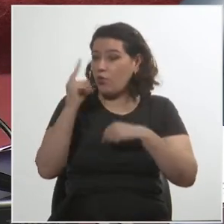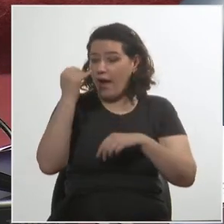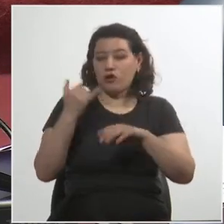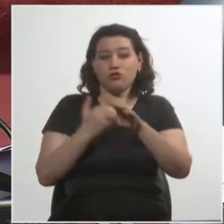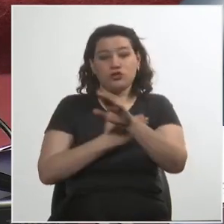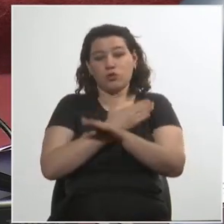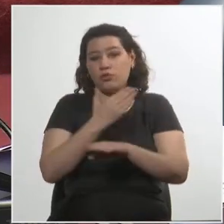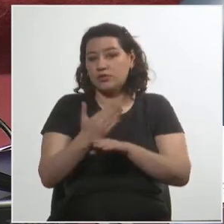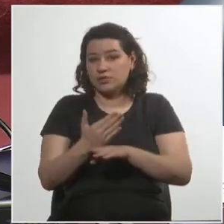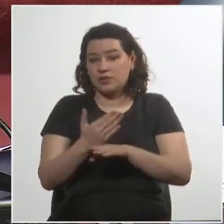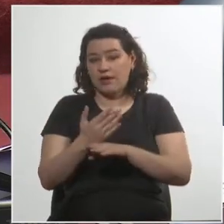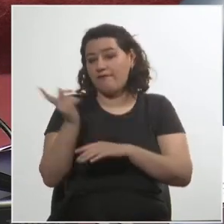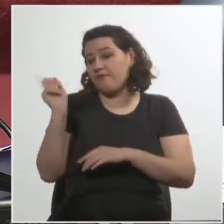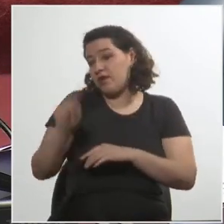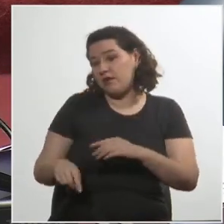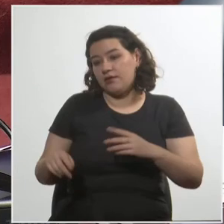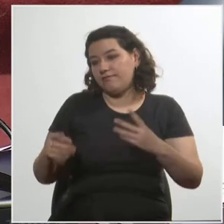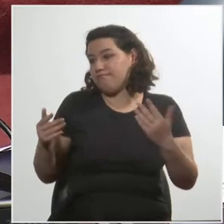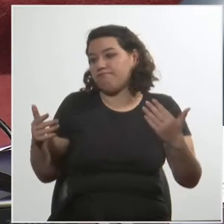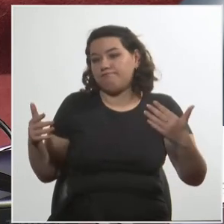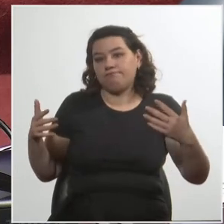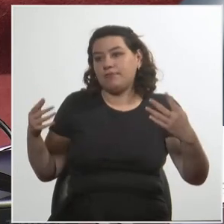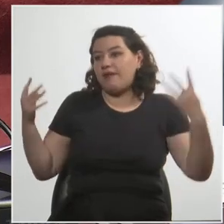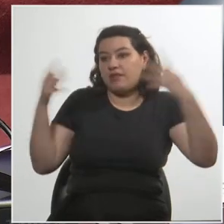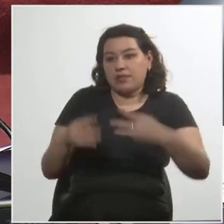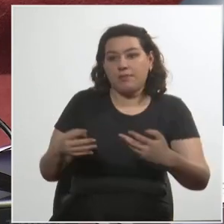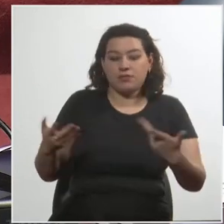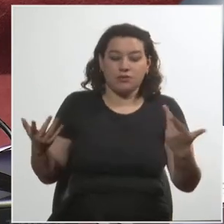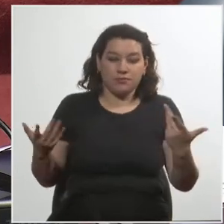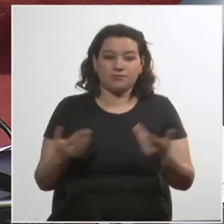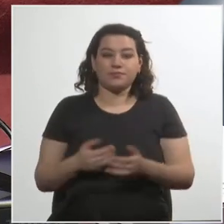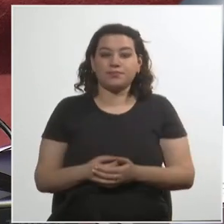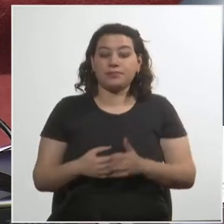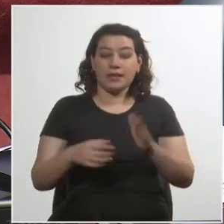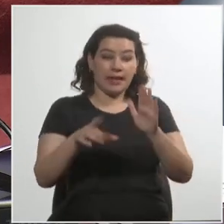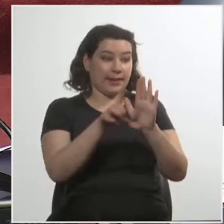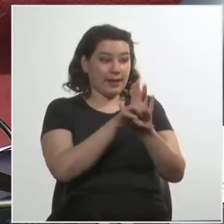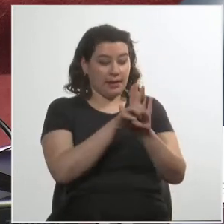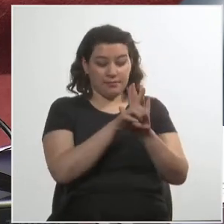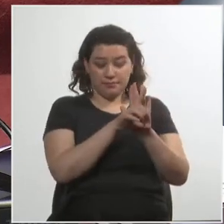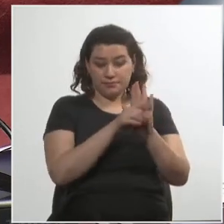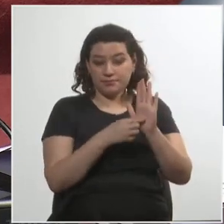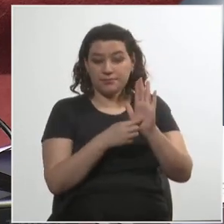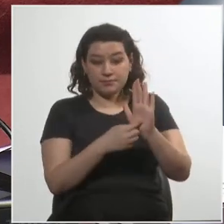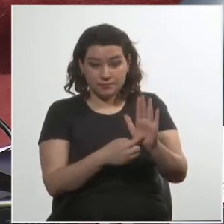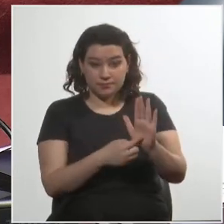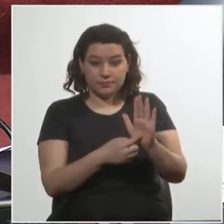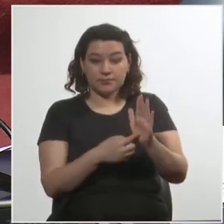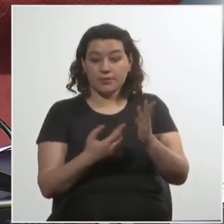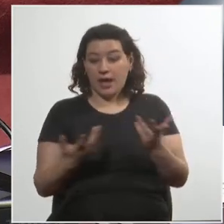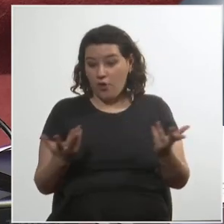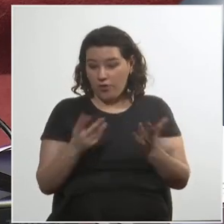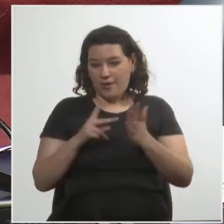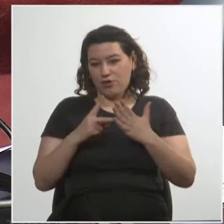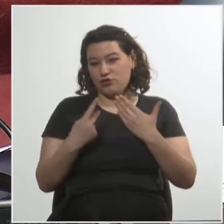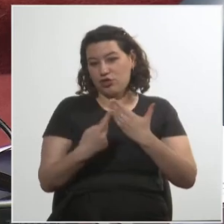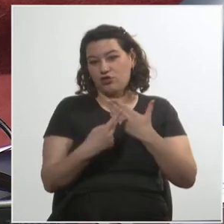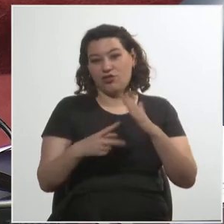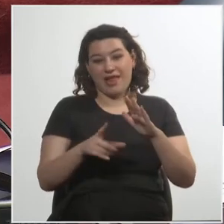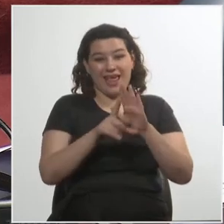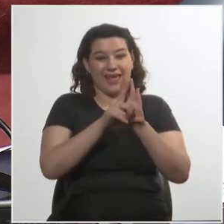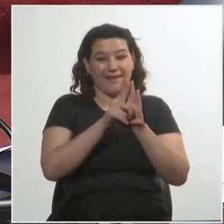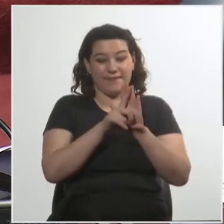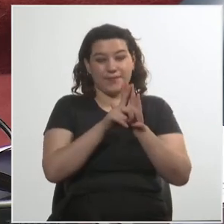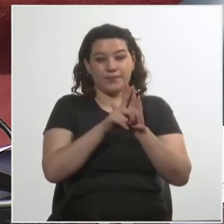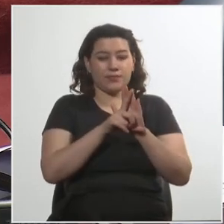como producto de esos enfrentamientos y la ley que estamos que tenemos a consideración al proyecto